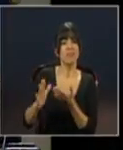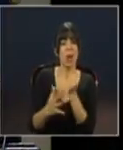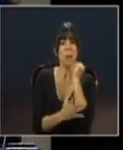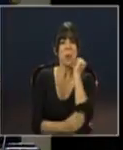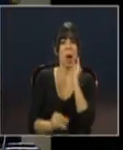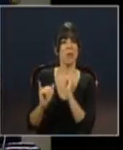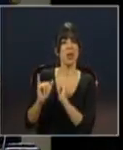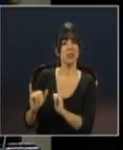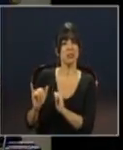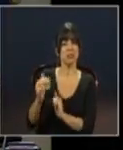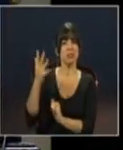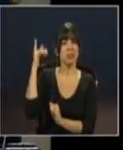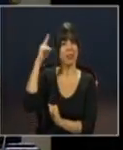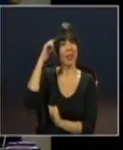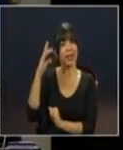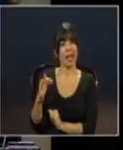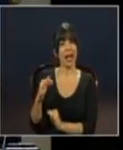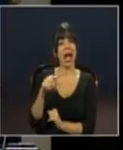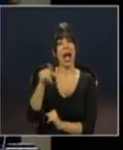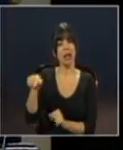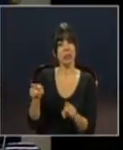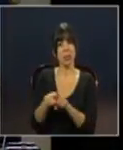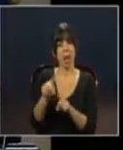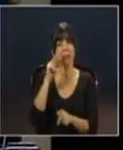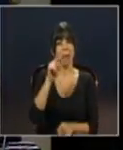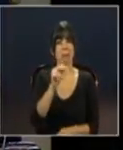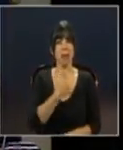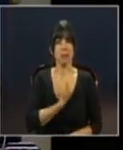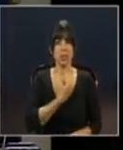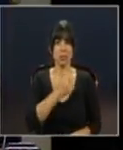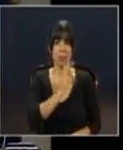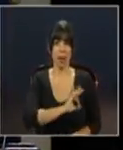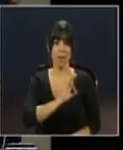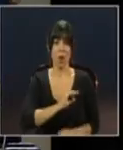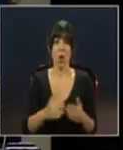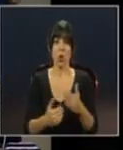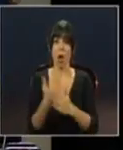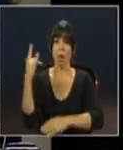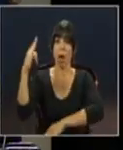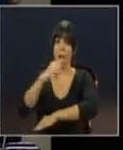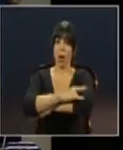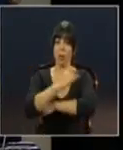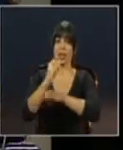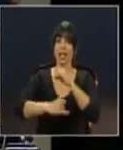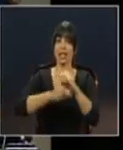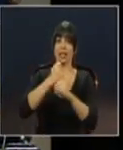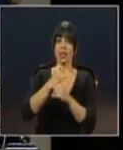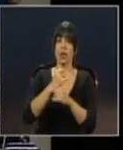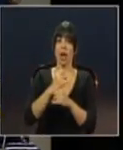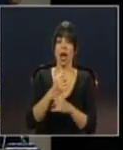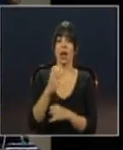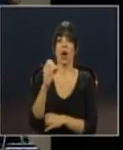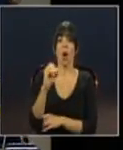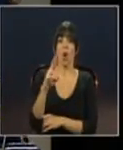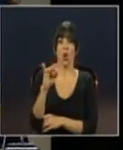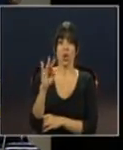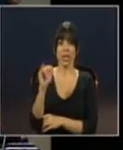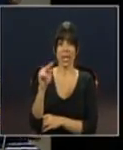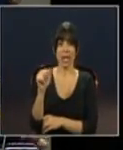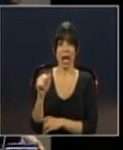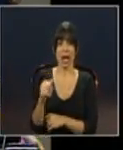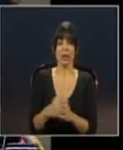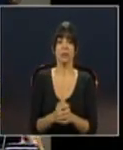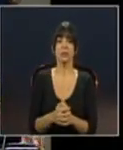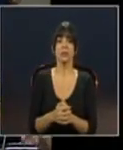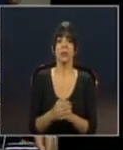pobreza, también mira lo suyo: el nuevo aeropuerto internacional en Orotina, la expansión del